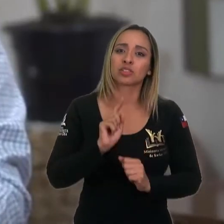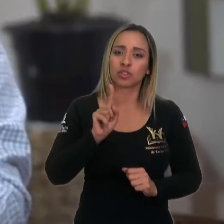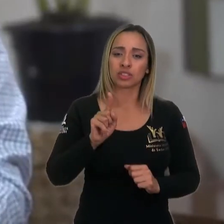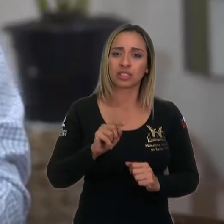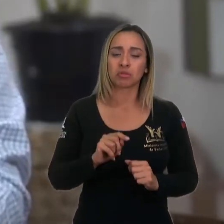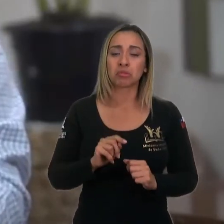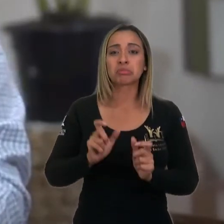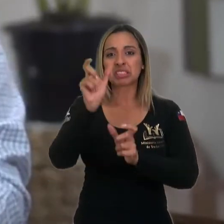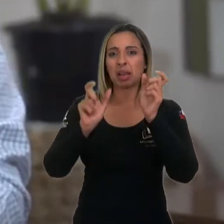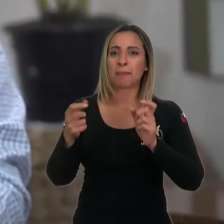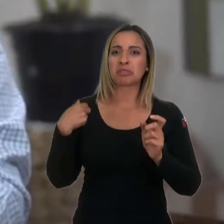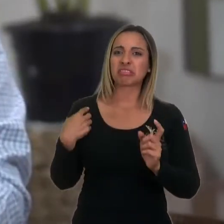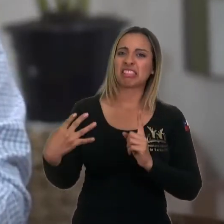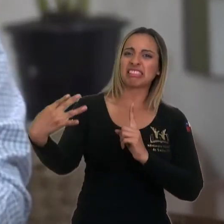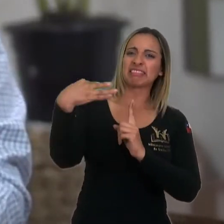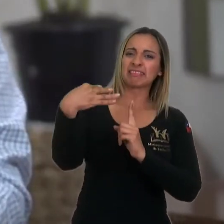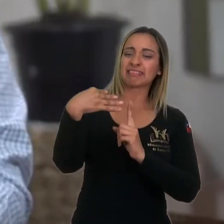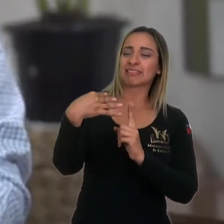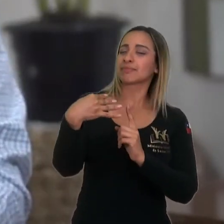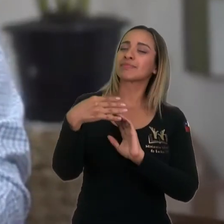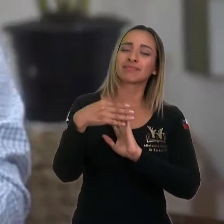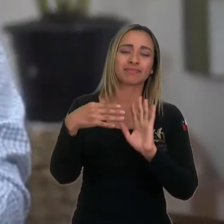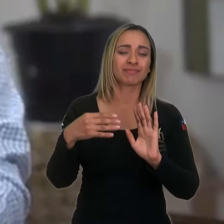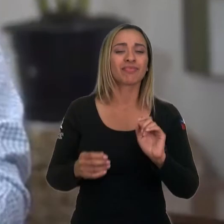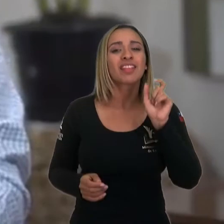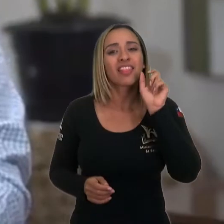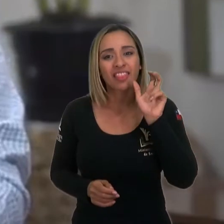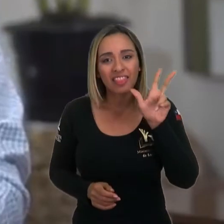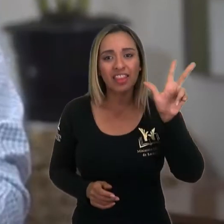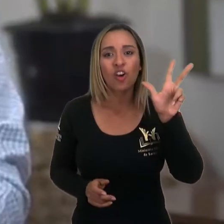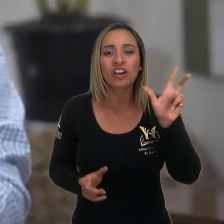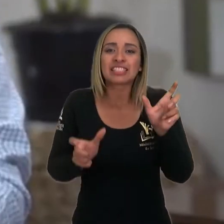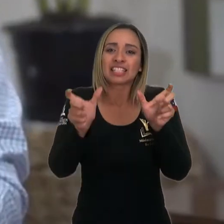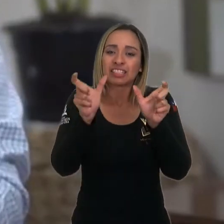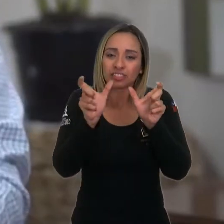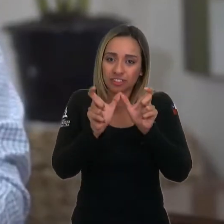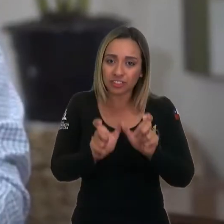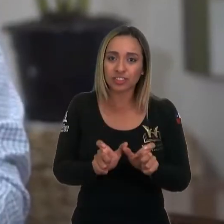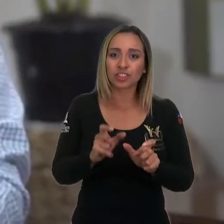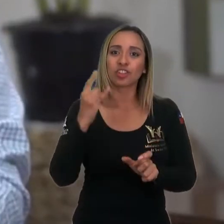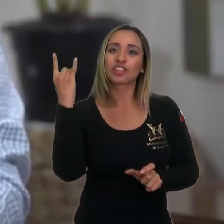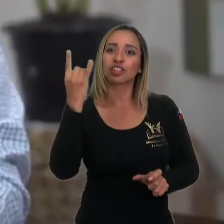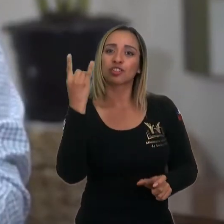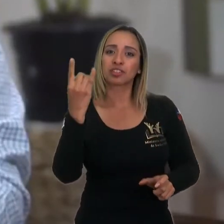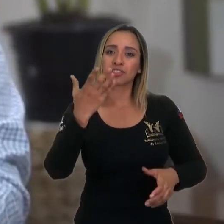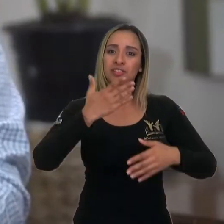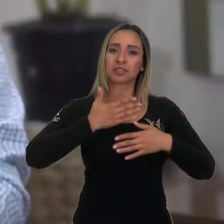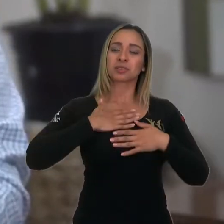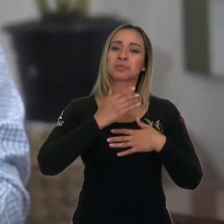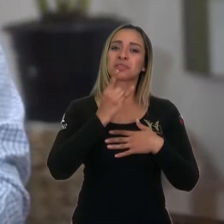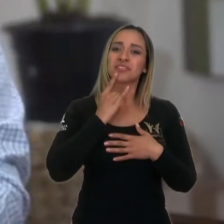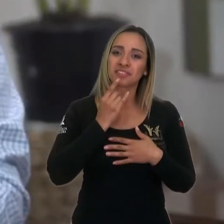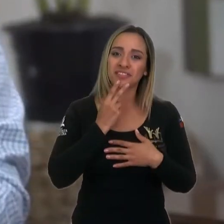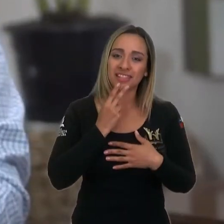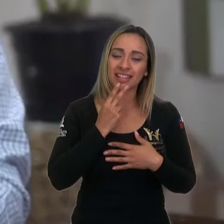Dios continúa en el control del universo y de tu vida. Y Dios